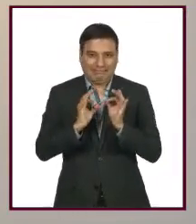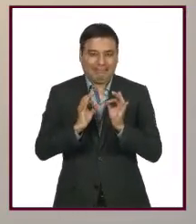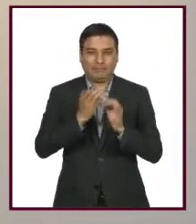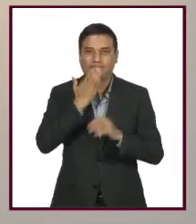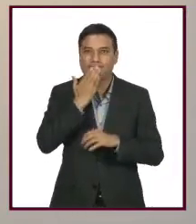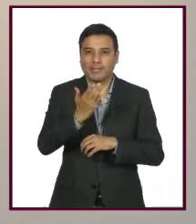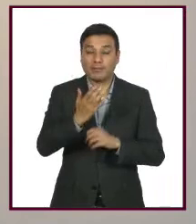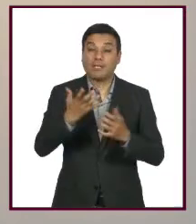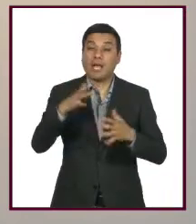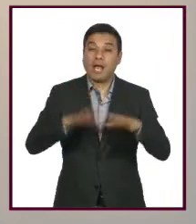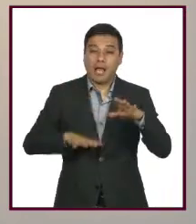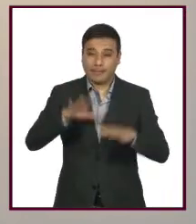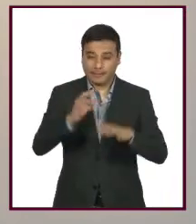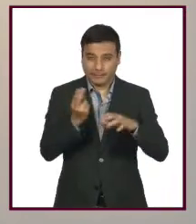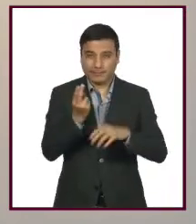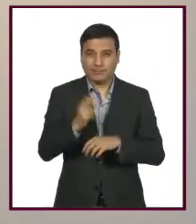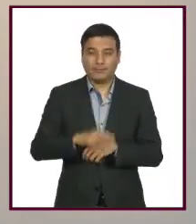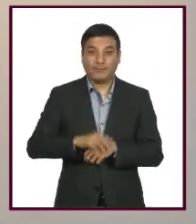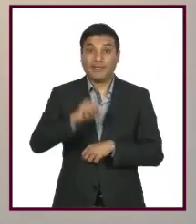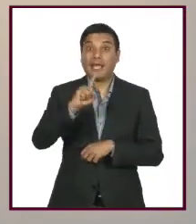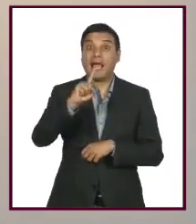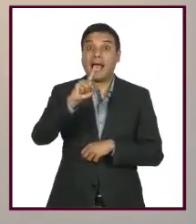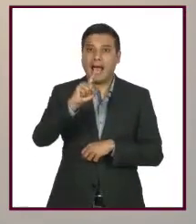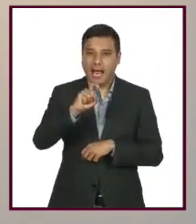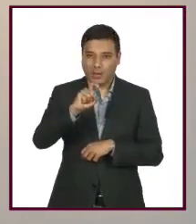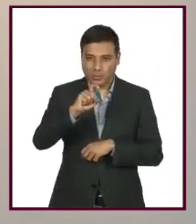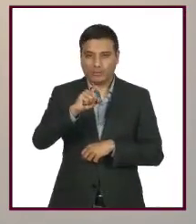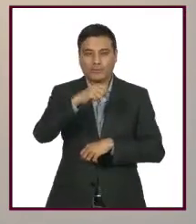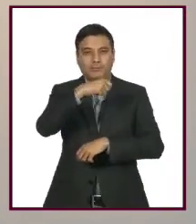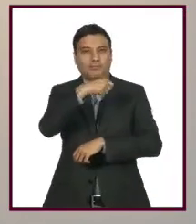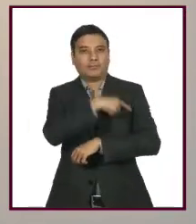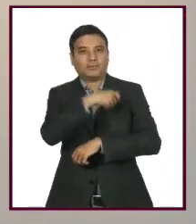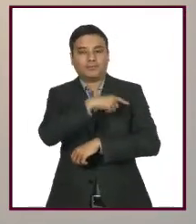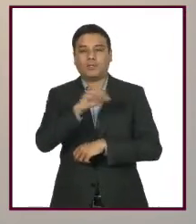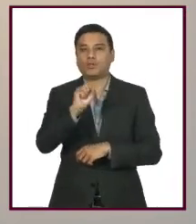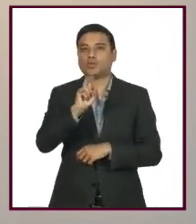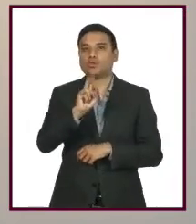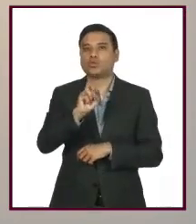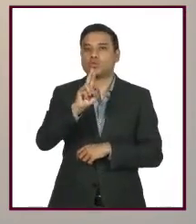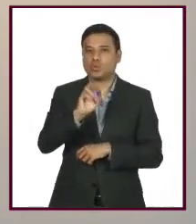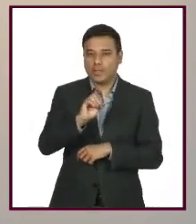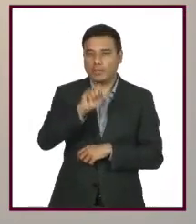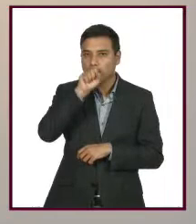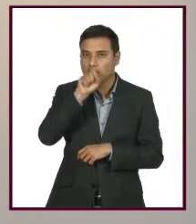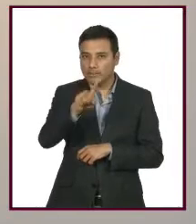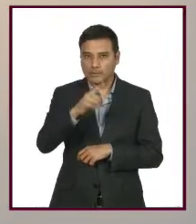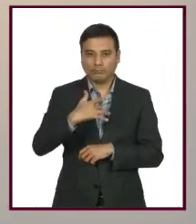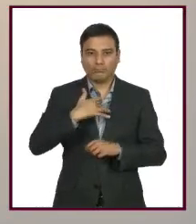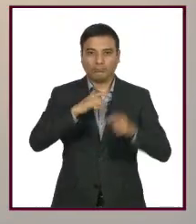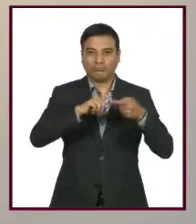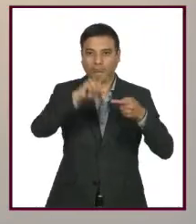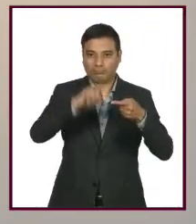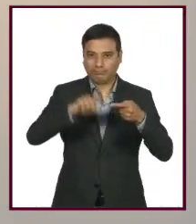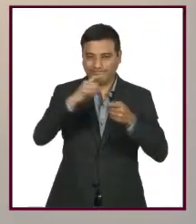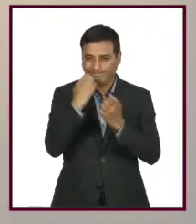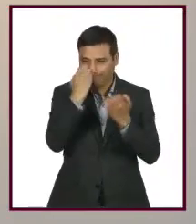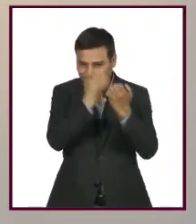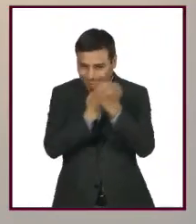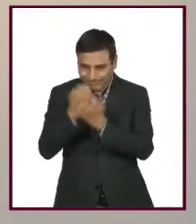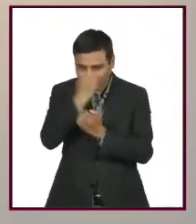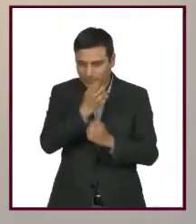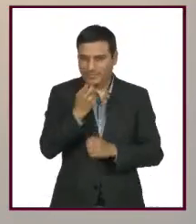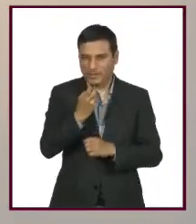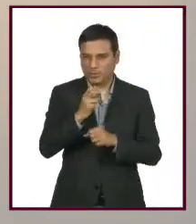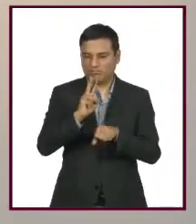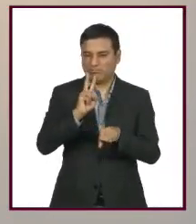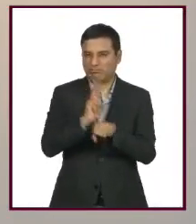es necesario la hidratación vía parenteral con suero, vigilancia de los signos vitales y estar en observación a lo mejor un par de